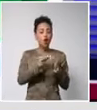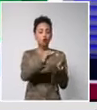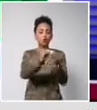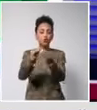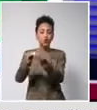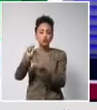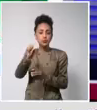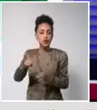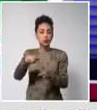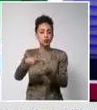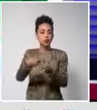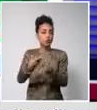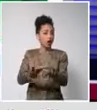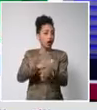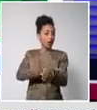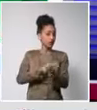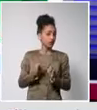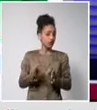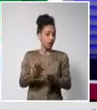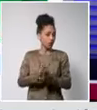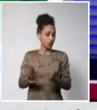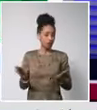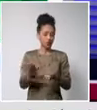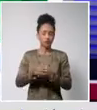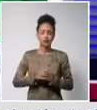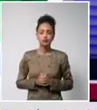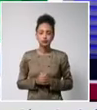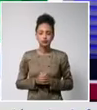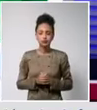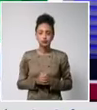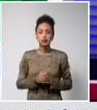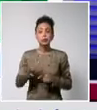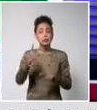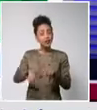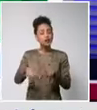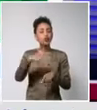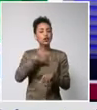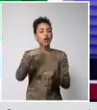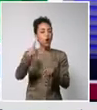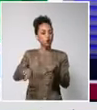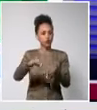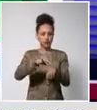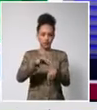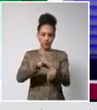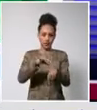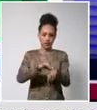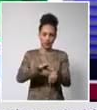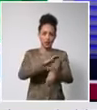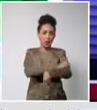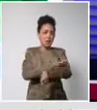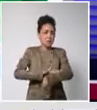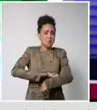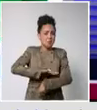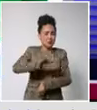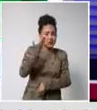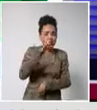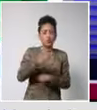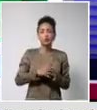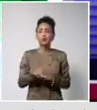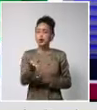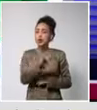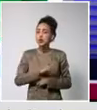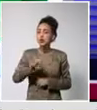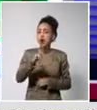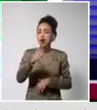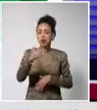ya diagnosticado previamente, con antecedentes de hipertensión arterial e hiperplasia prostática.